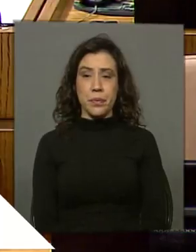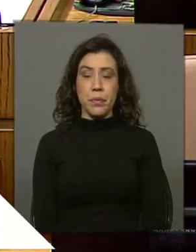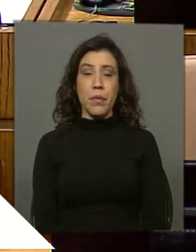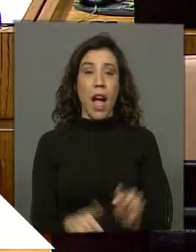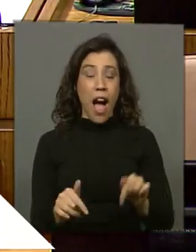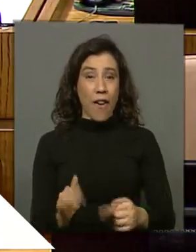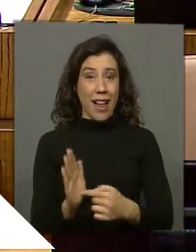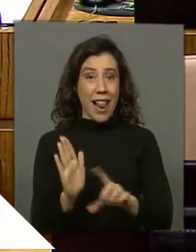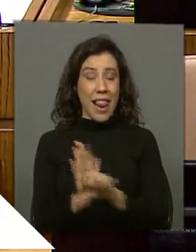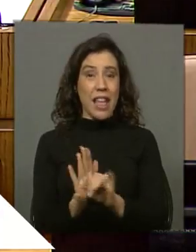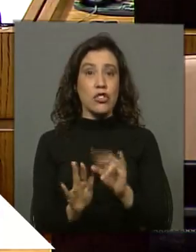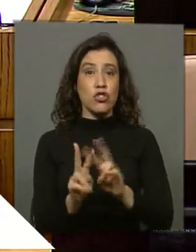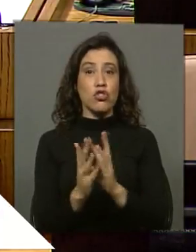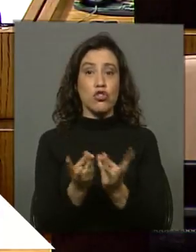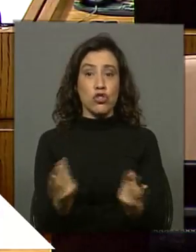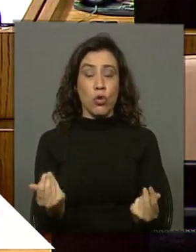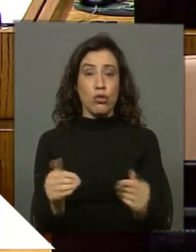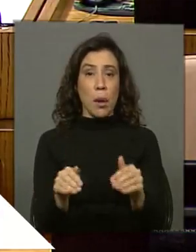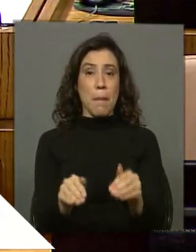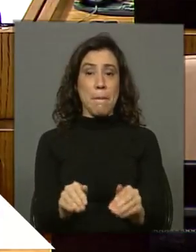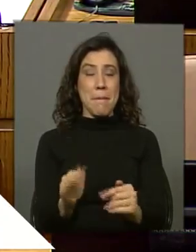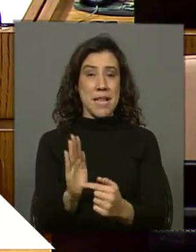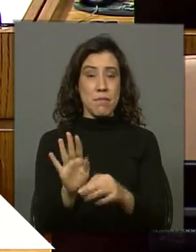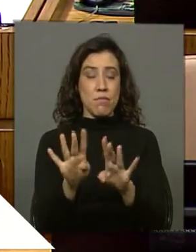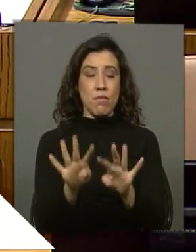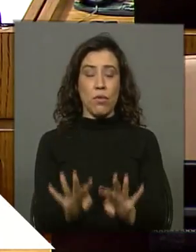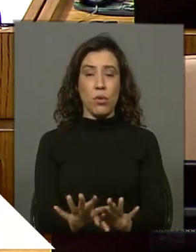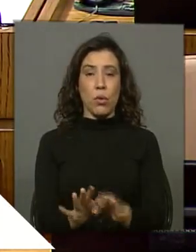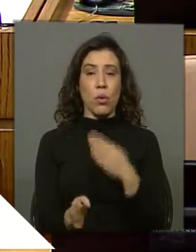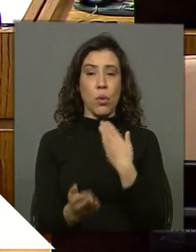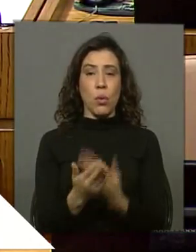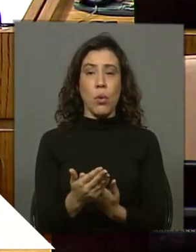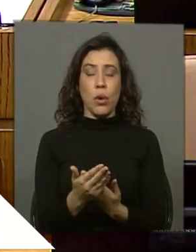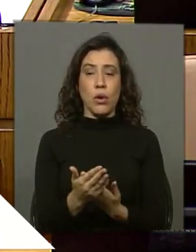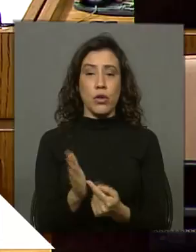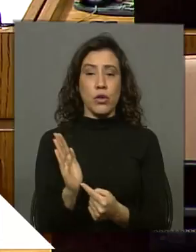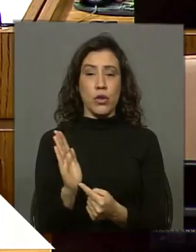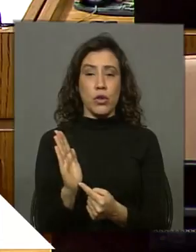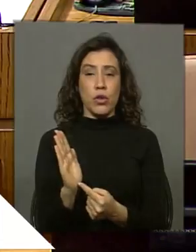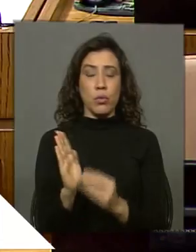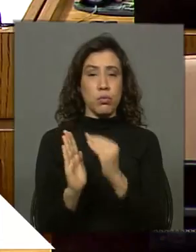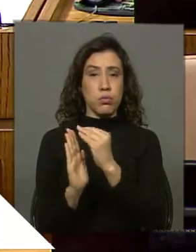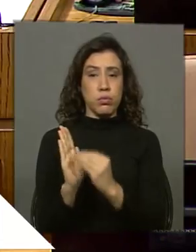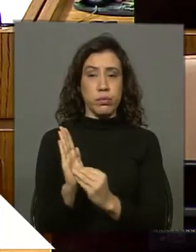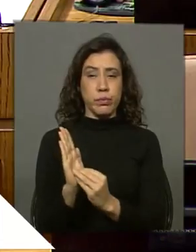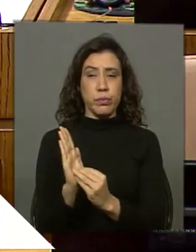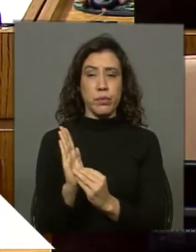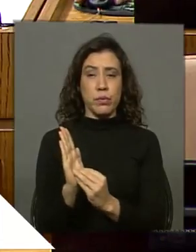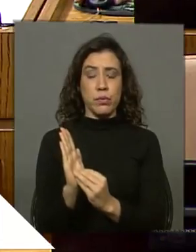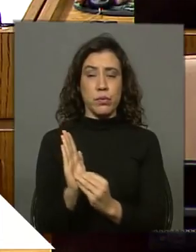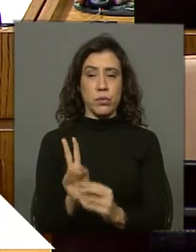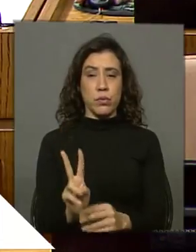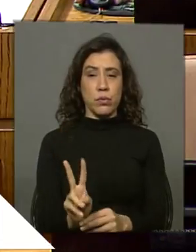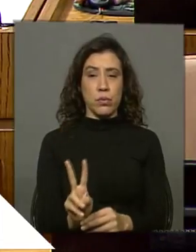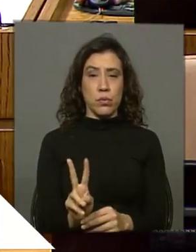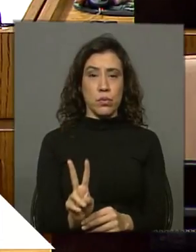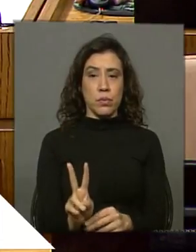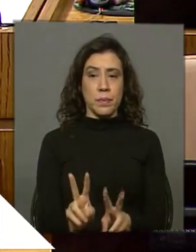lo resuelve también este mismo texto cuando dice que si en dos puntos